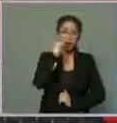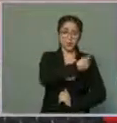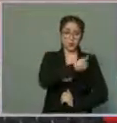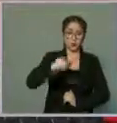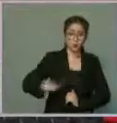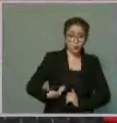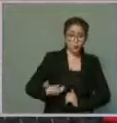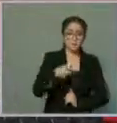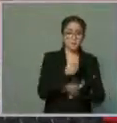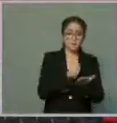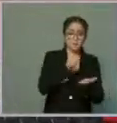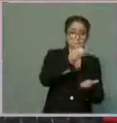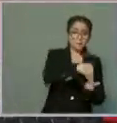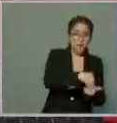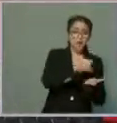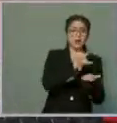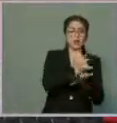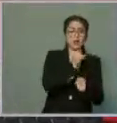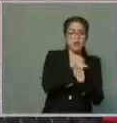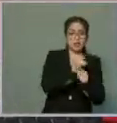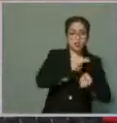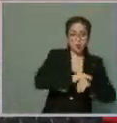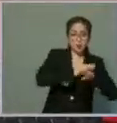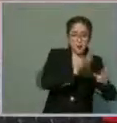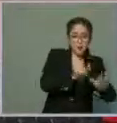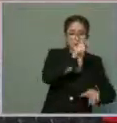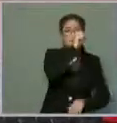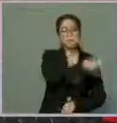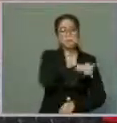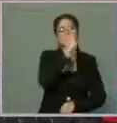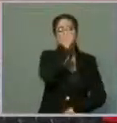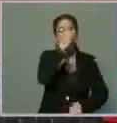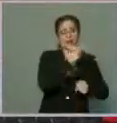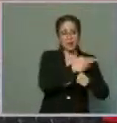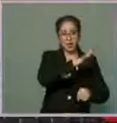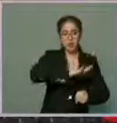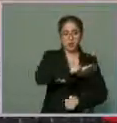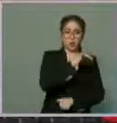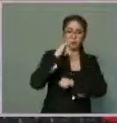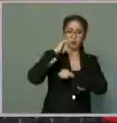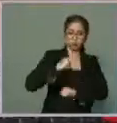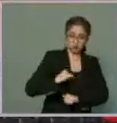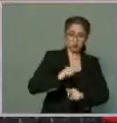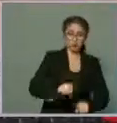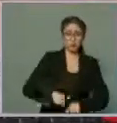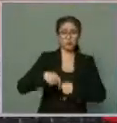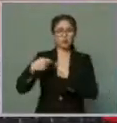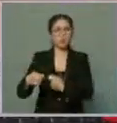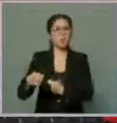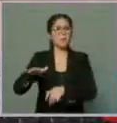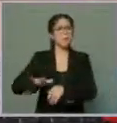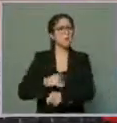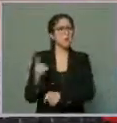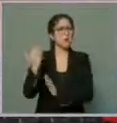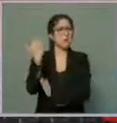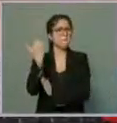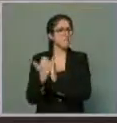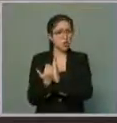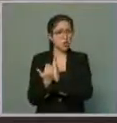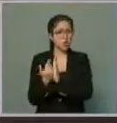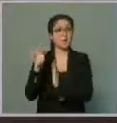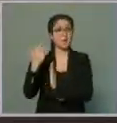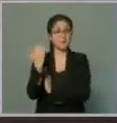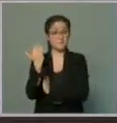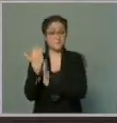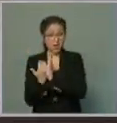la información que se filtró a medios había solicitado a sus secretarios de Estado. ¿Con qué intención disminuir el presupuesto? Con la intención de disminuir el